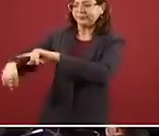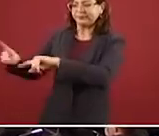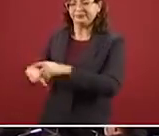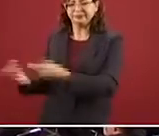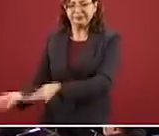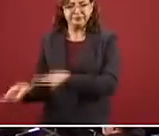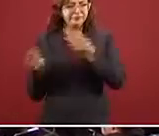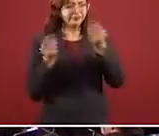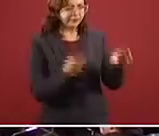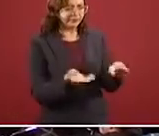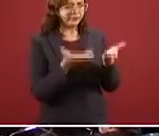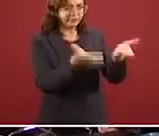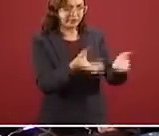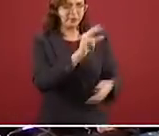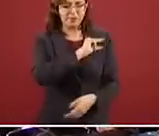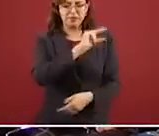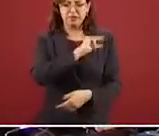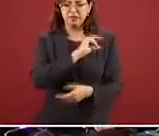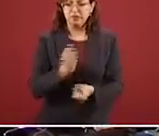particulares.